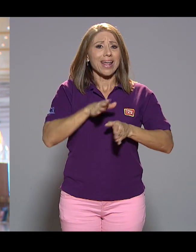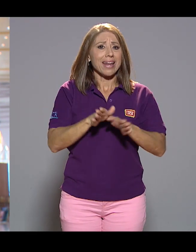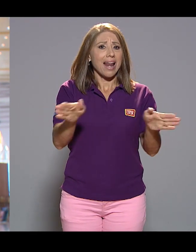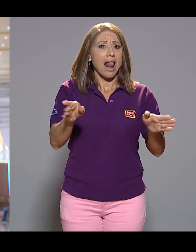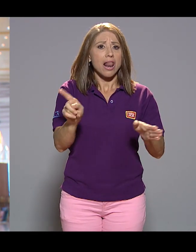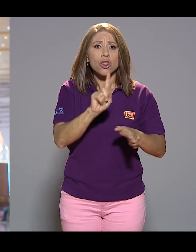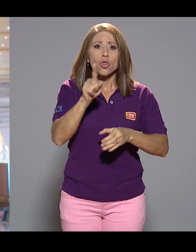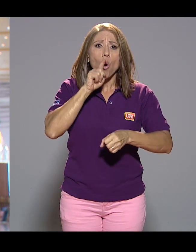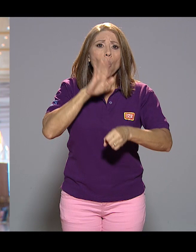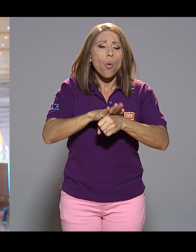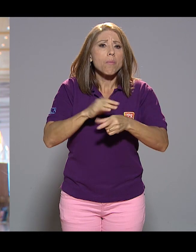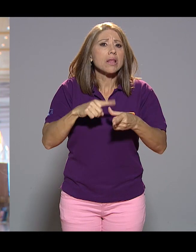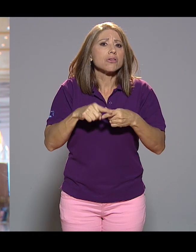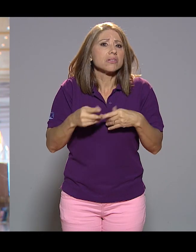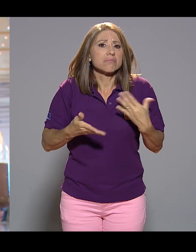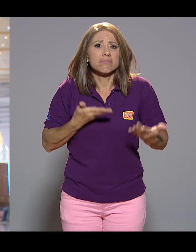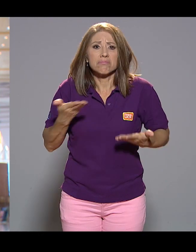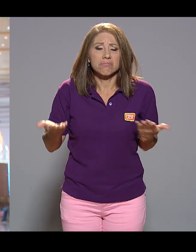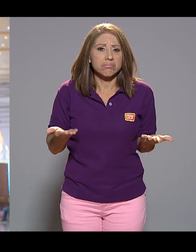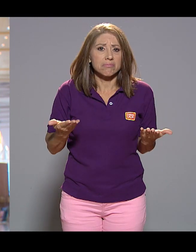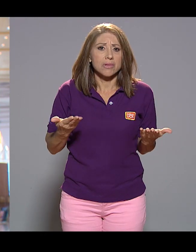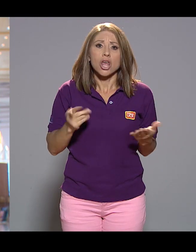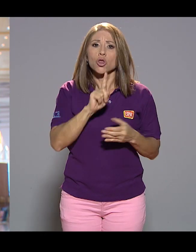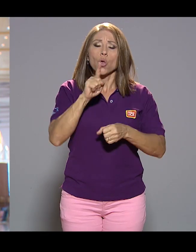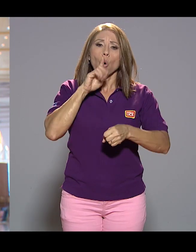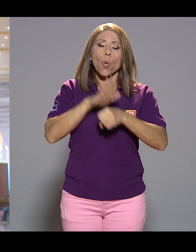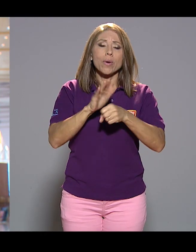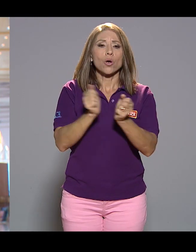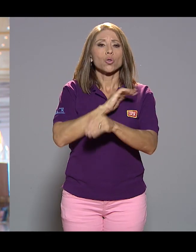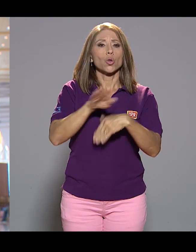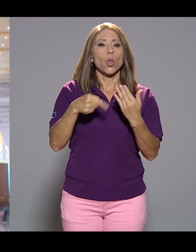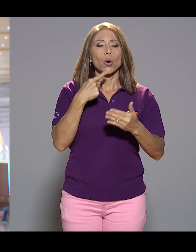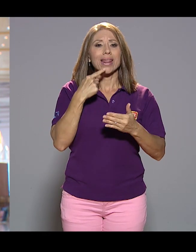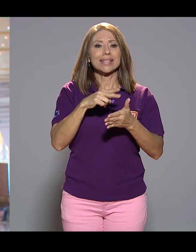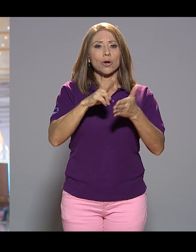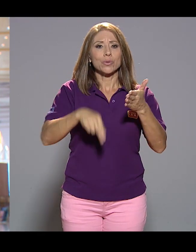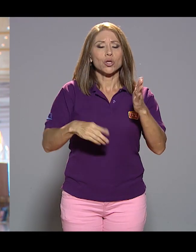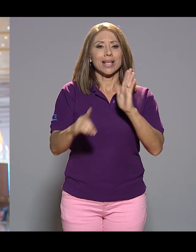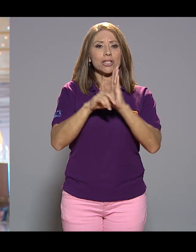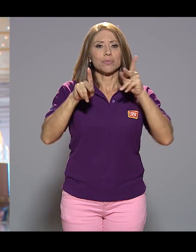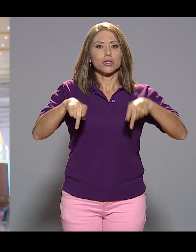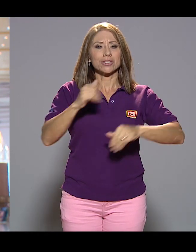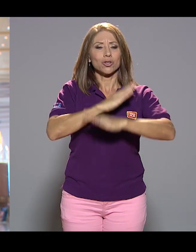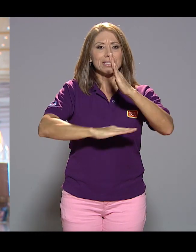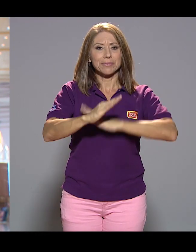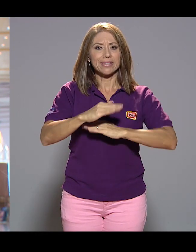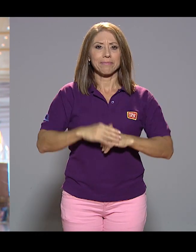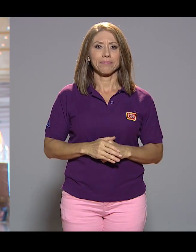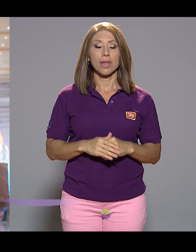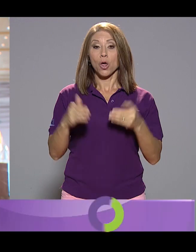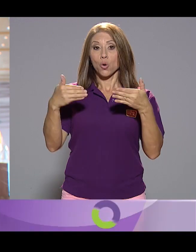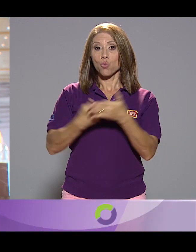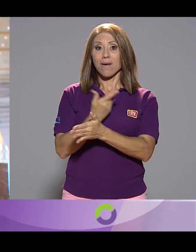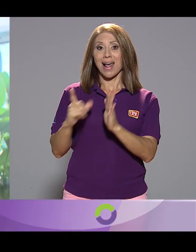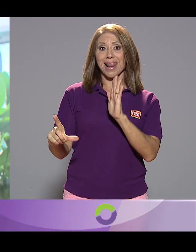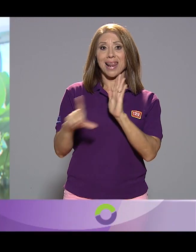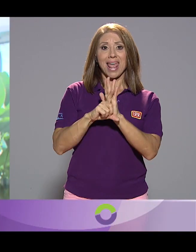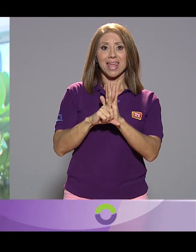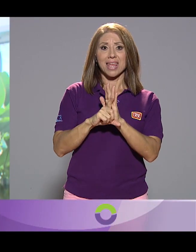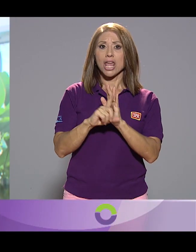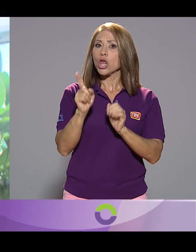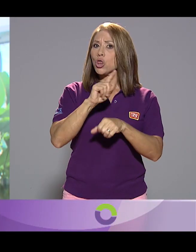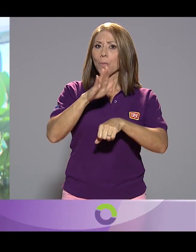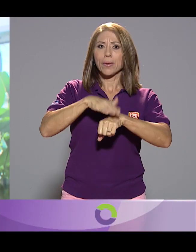y el Estado en general no cumple con todo lo que se demanda de acuerdo a la Convención de los Derechos de las Personas con Discapacidad.